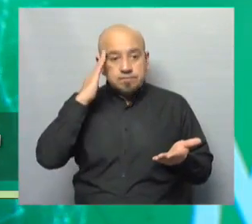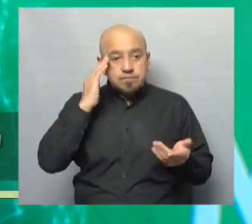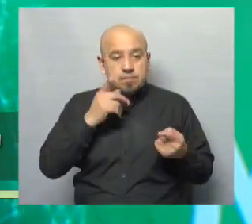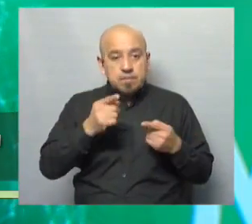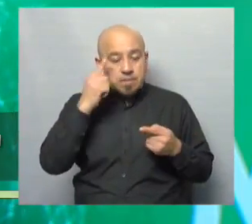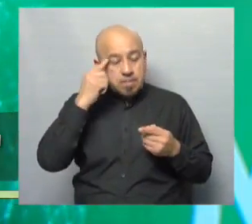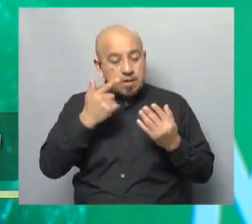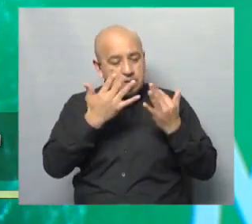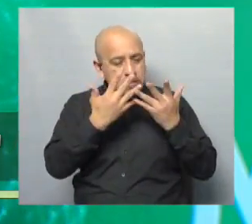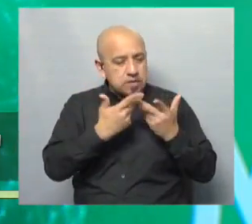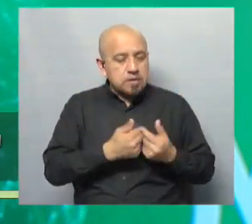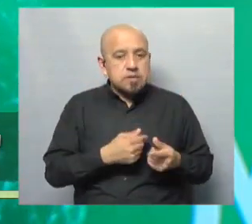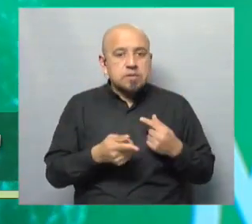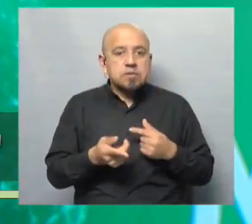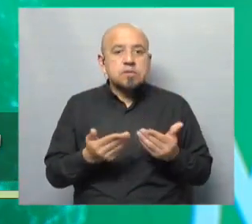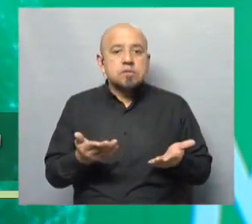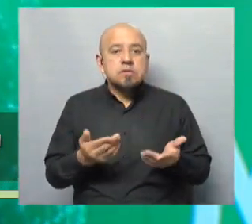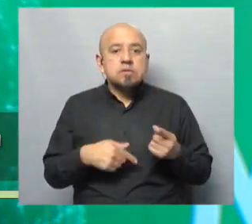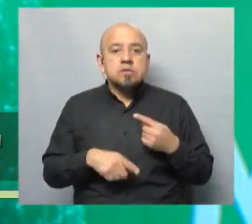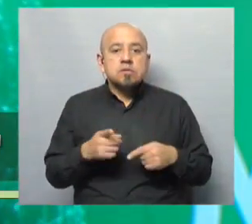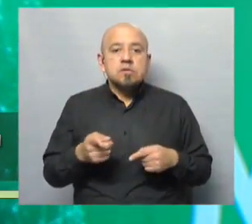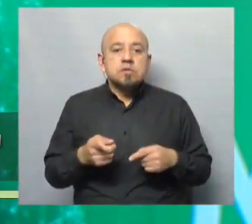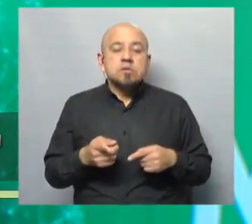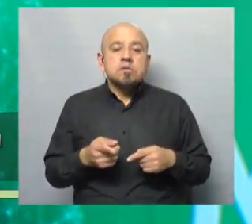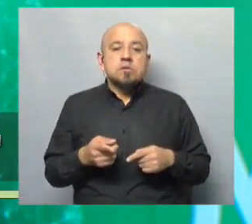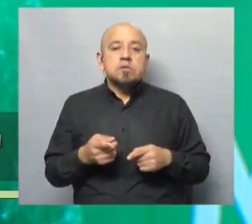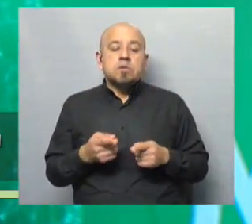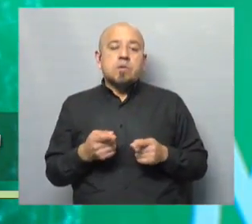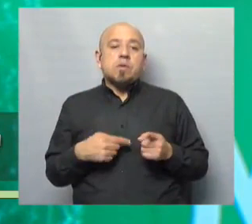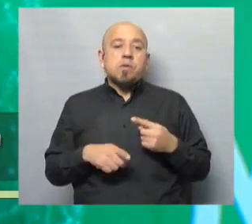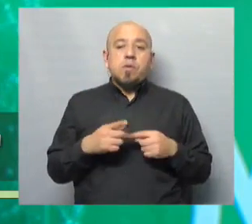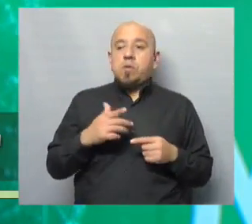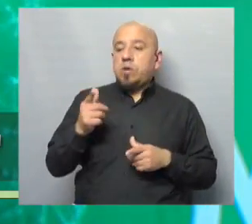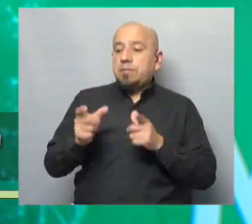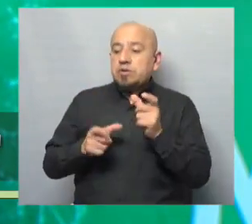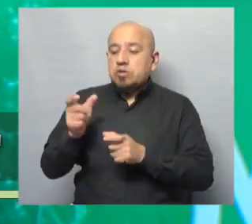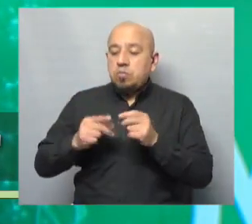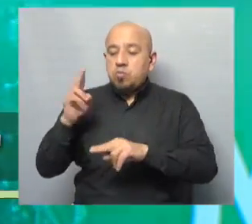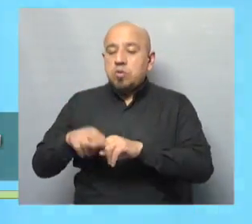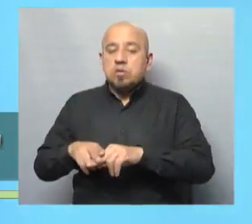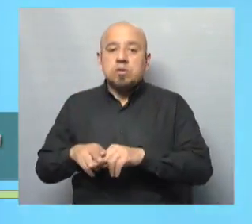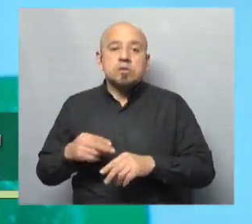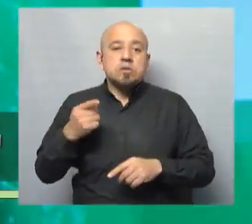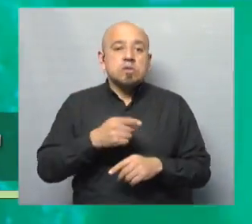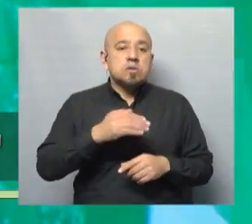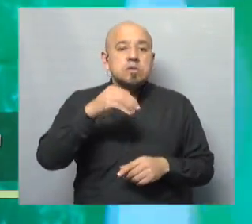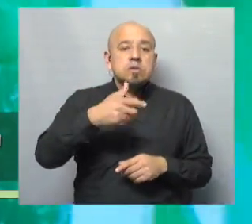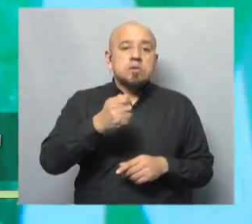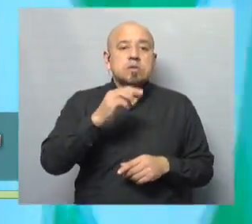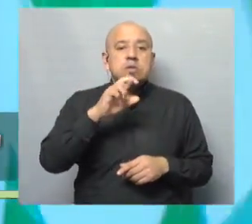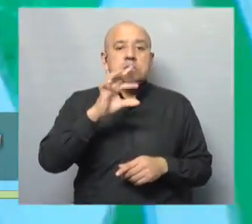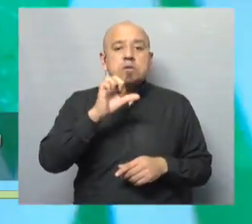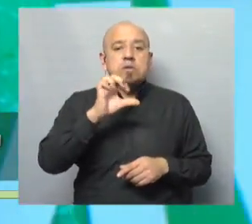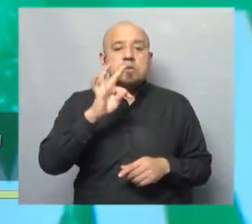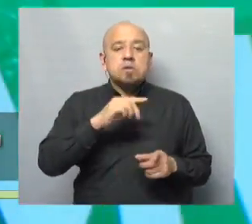estrategia en materia de seguridad termina con el ser resultado por un lado los homicidios y por otro lado en la fuga de